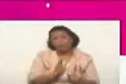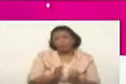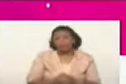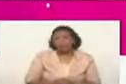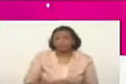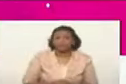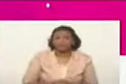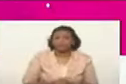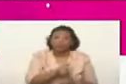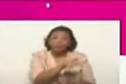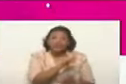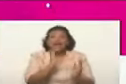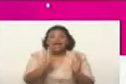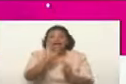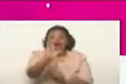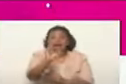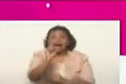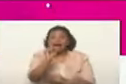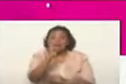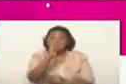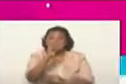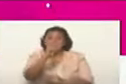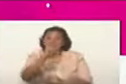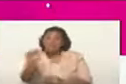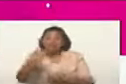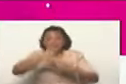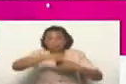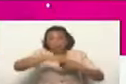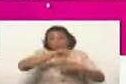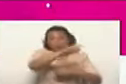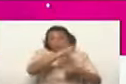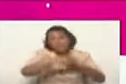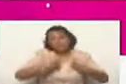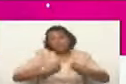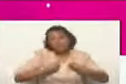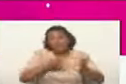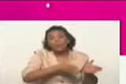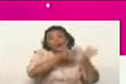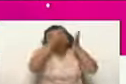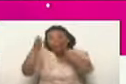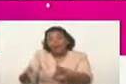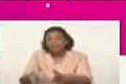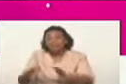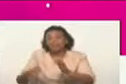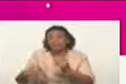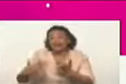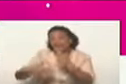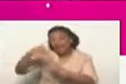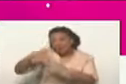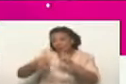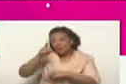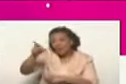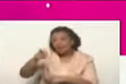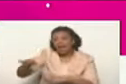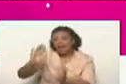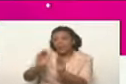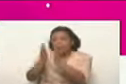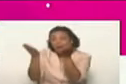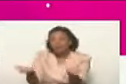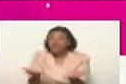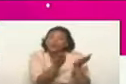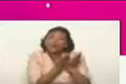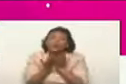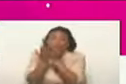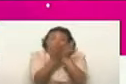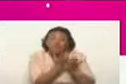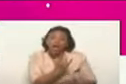Ambrosio Cabima y mi mamá de El Empedrado, de Maracaibo. ¿Y ahora estás tú en Cariaco? Me fui a estudiar biología marina allá